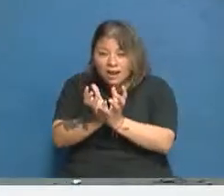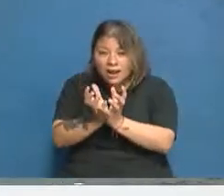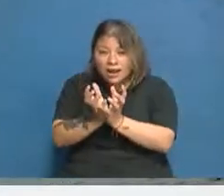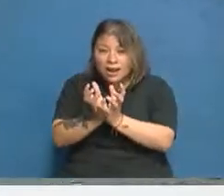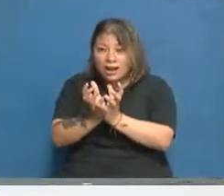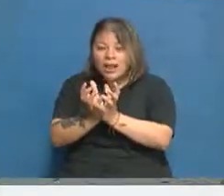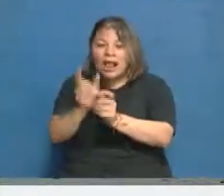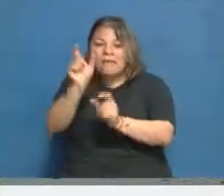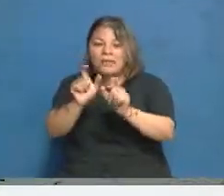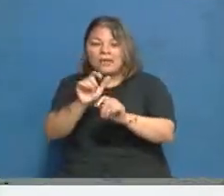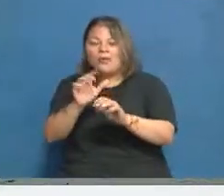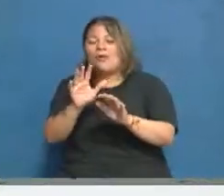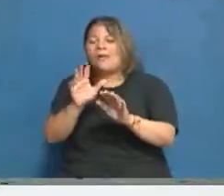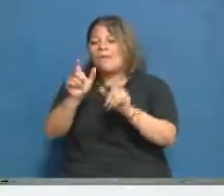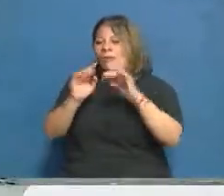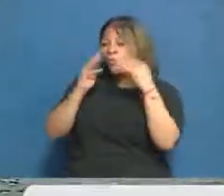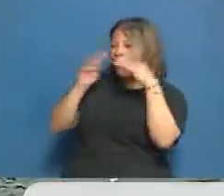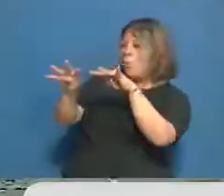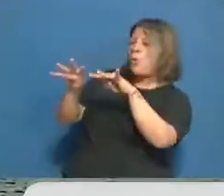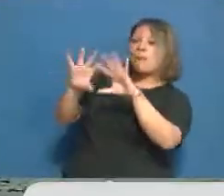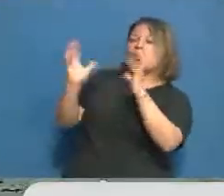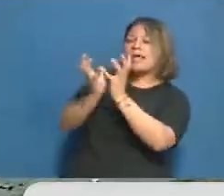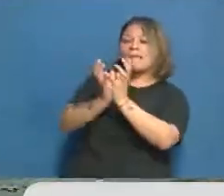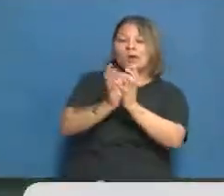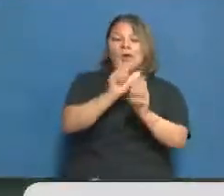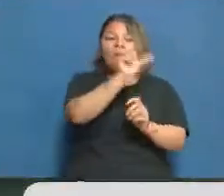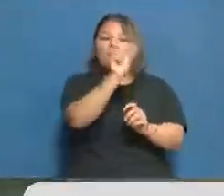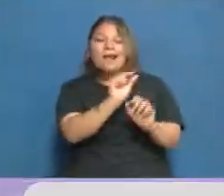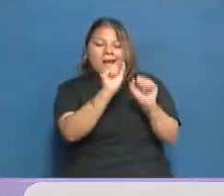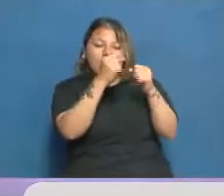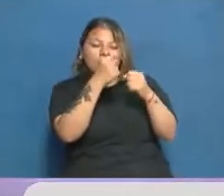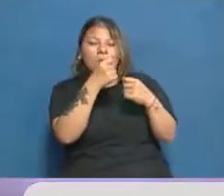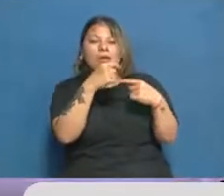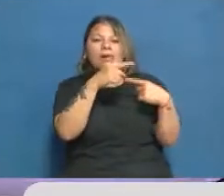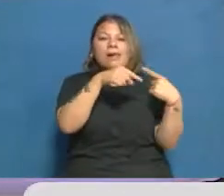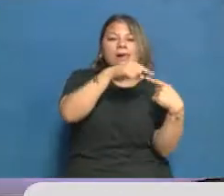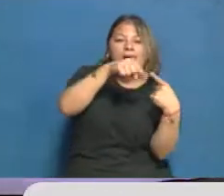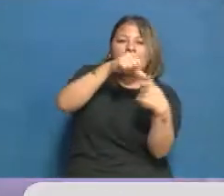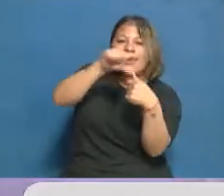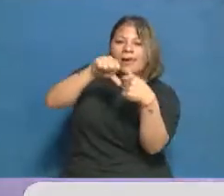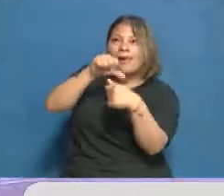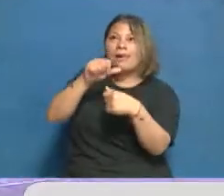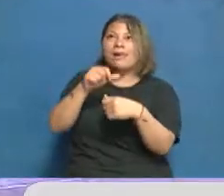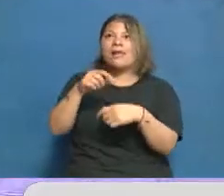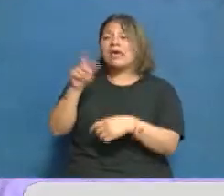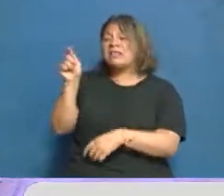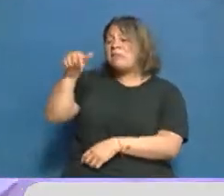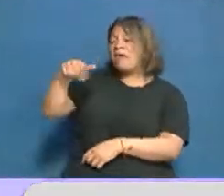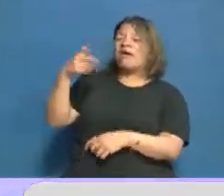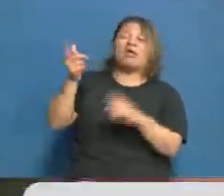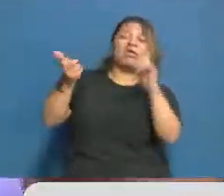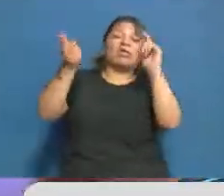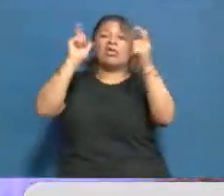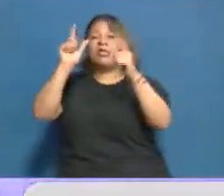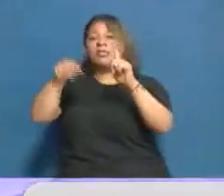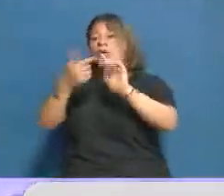desinforma a las personas de lo que realmente pasa en el país. Es mi opinión. Vamos a estar de joda todo el mes y después. ¿Y